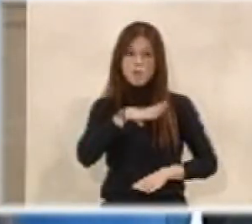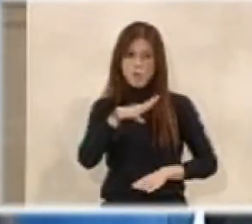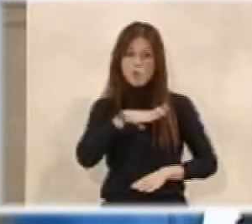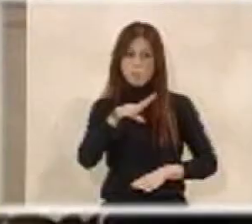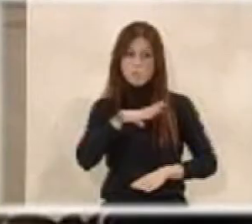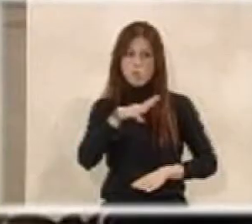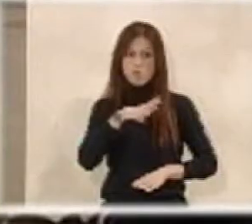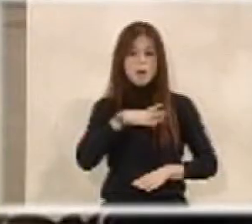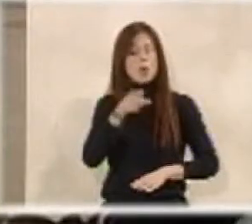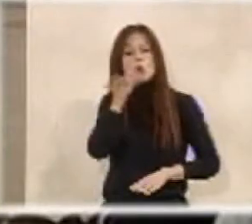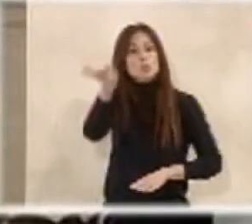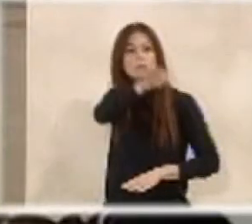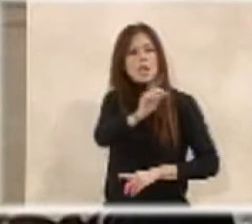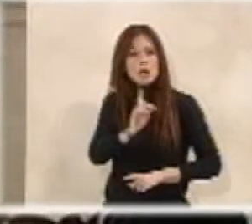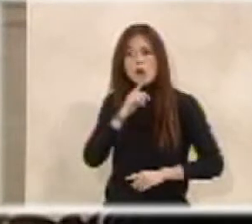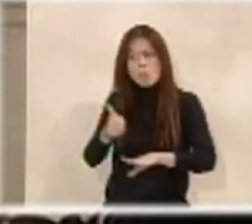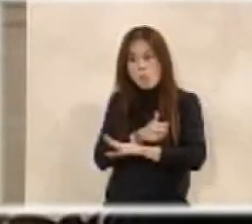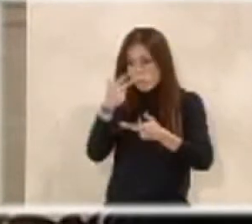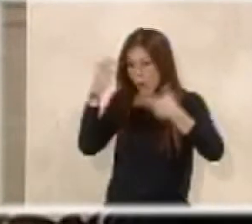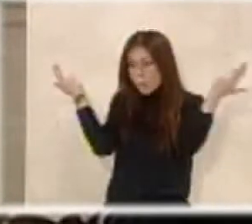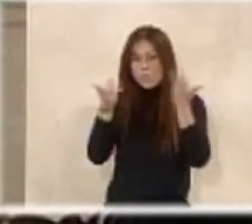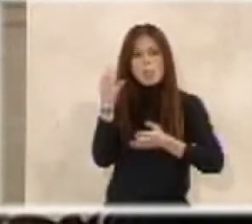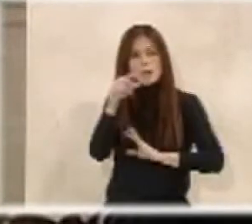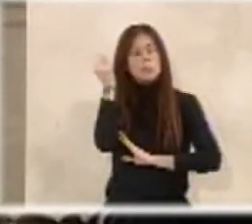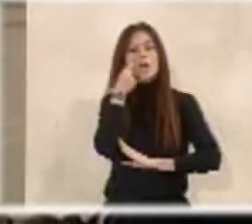favor. No tiene usted la palabra.